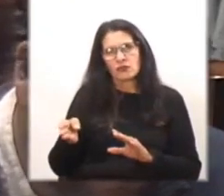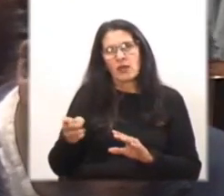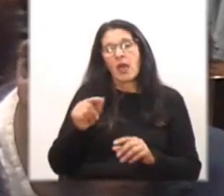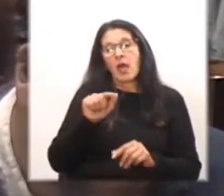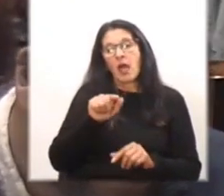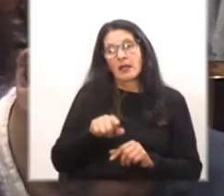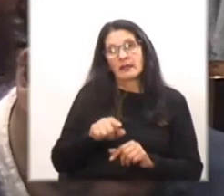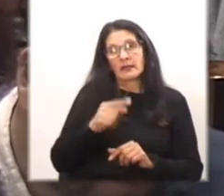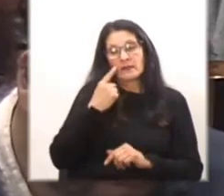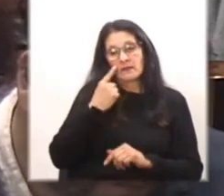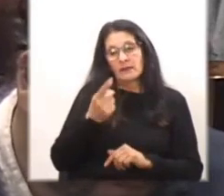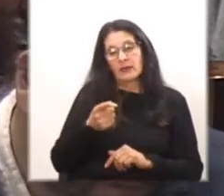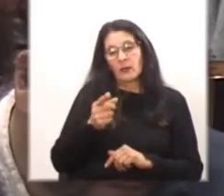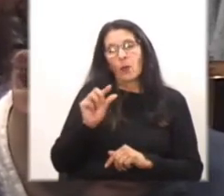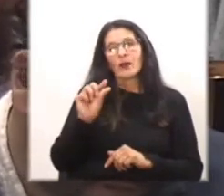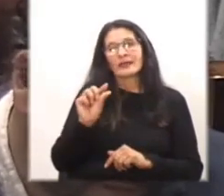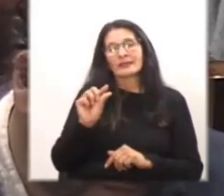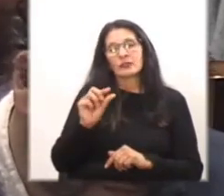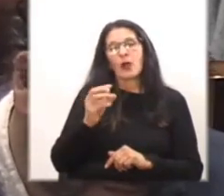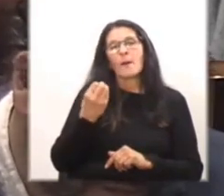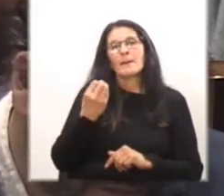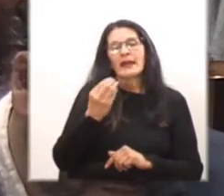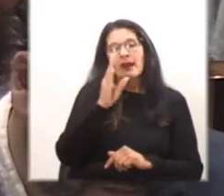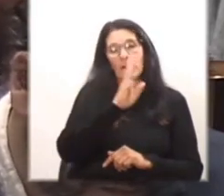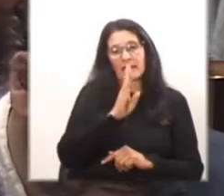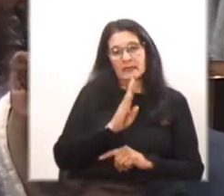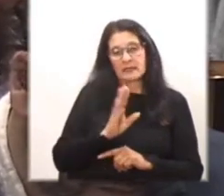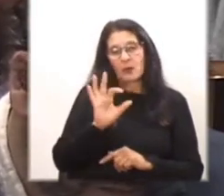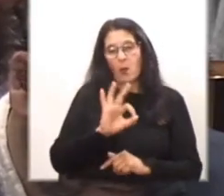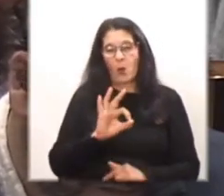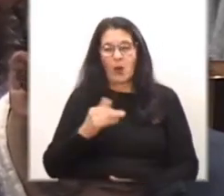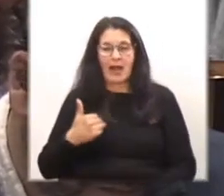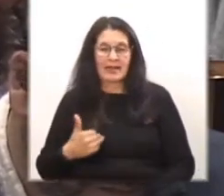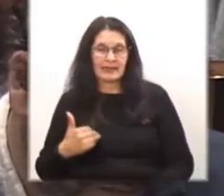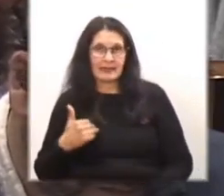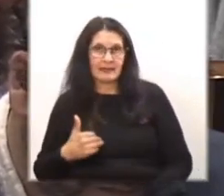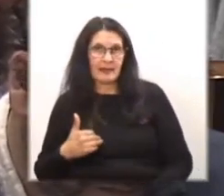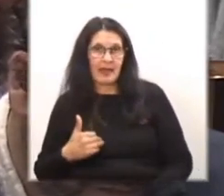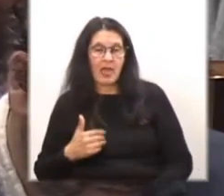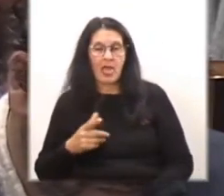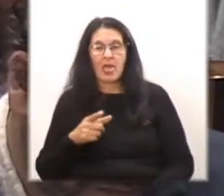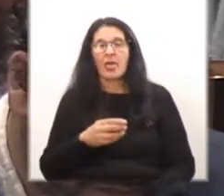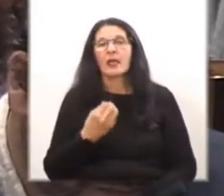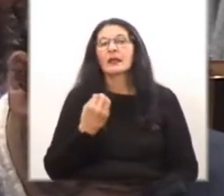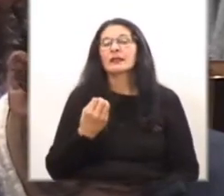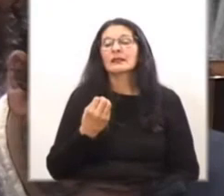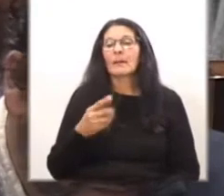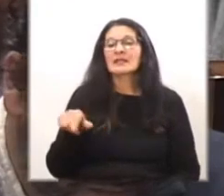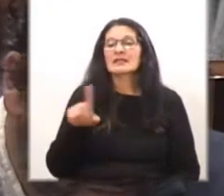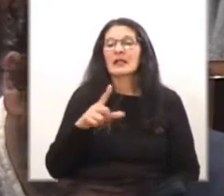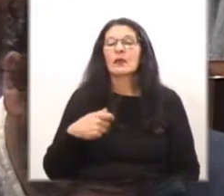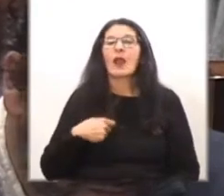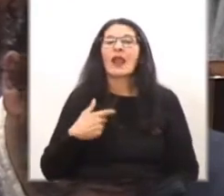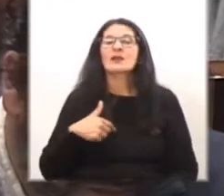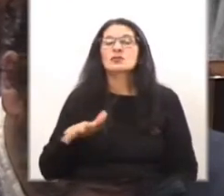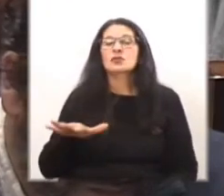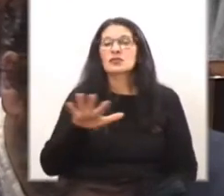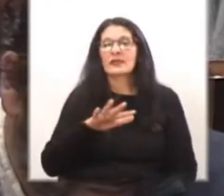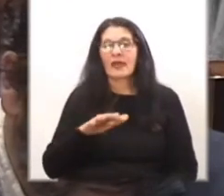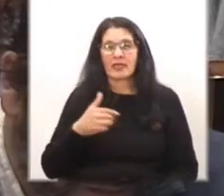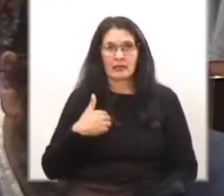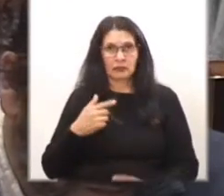alcanza con mirar un ratito para Brasil o para Argentina. ¿Qué le está pasando a esas sociedades con la lógica de que todos